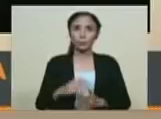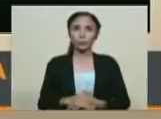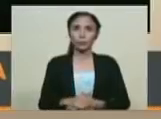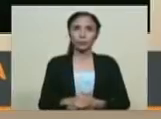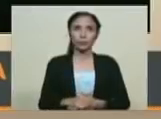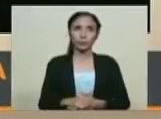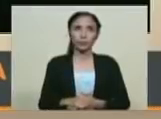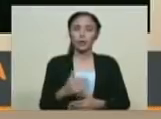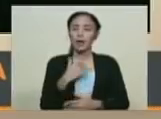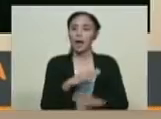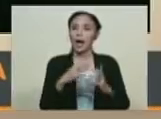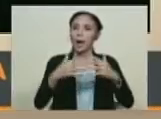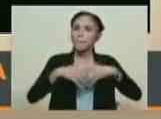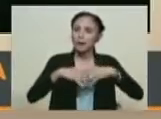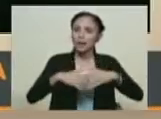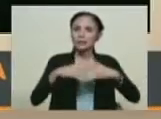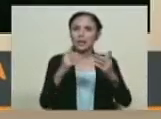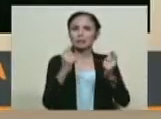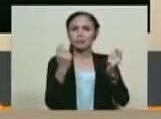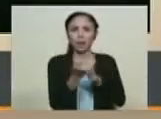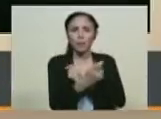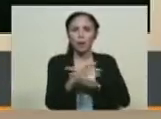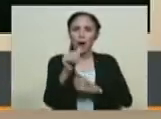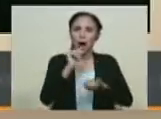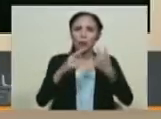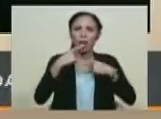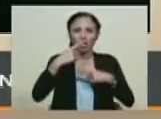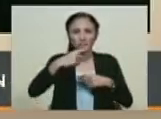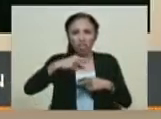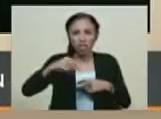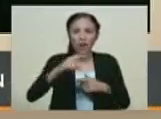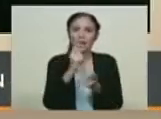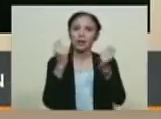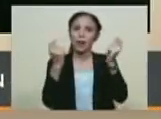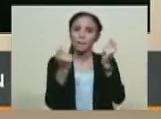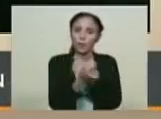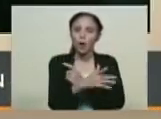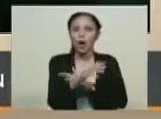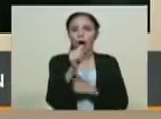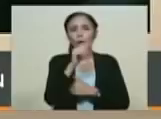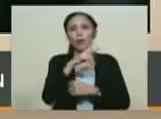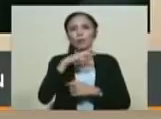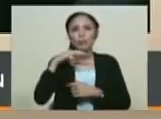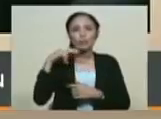de desalinización del mar para convertir el agua del mar en agua potable.